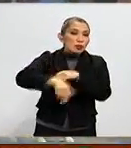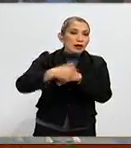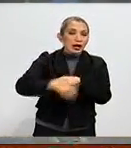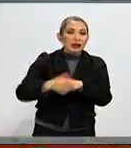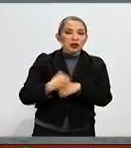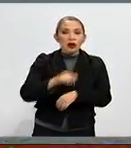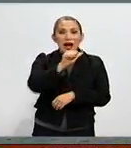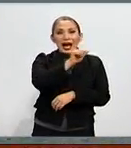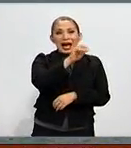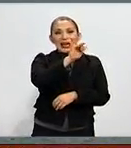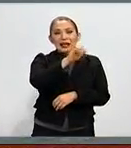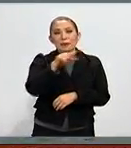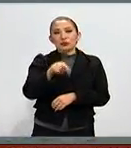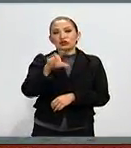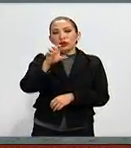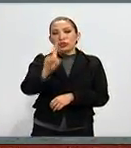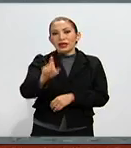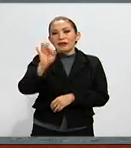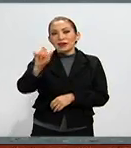página